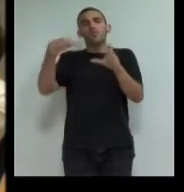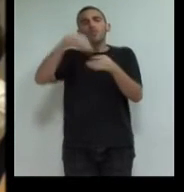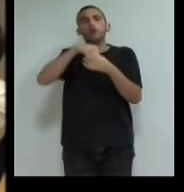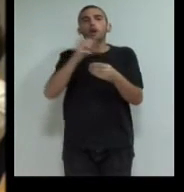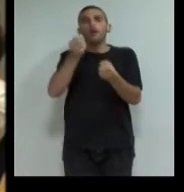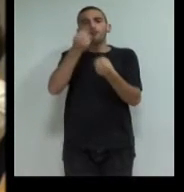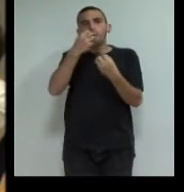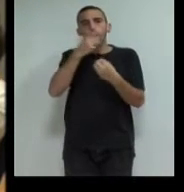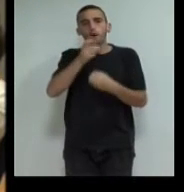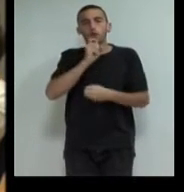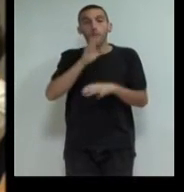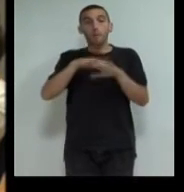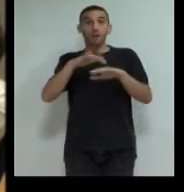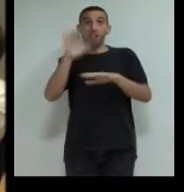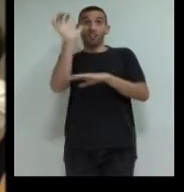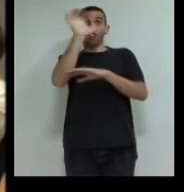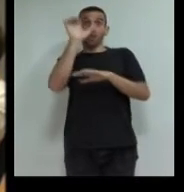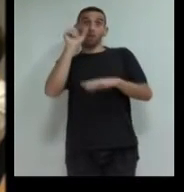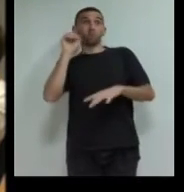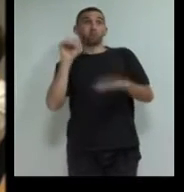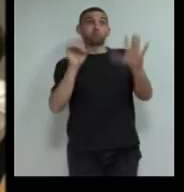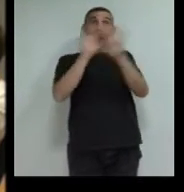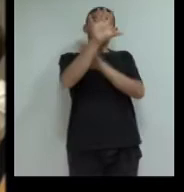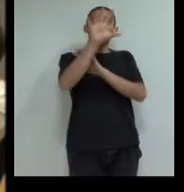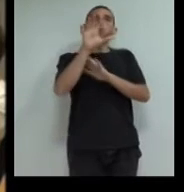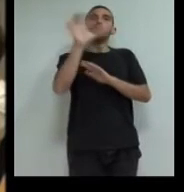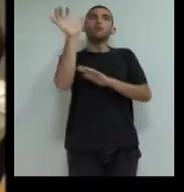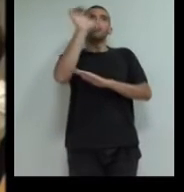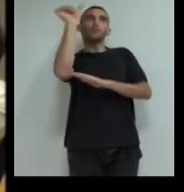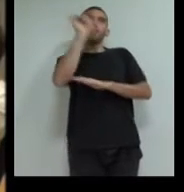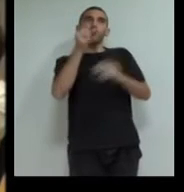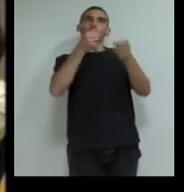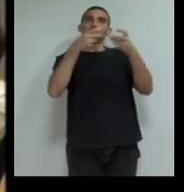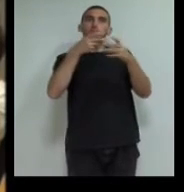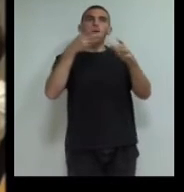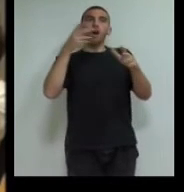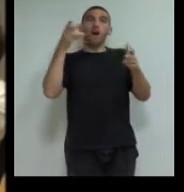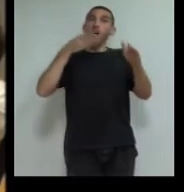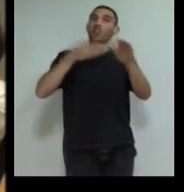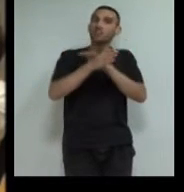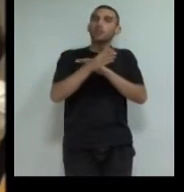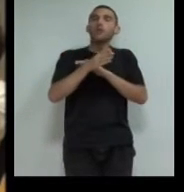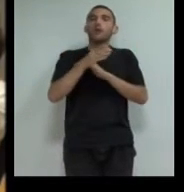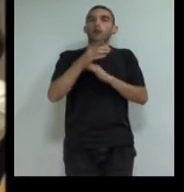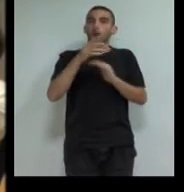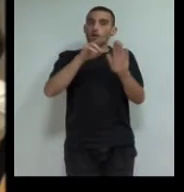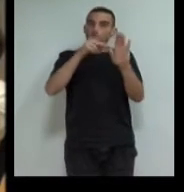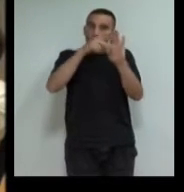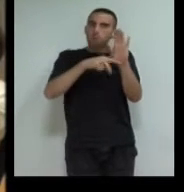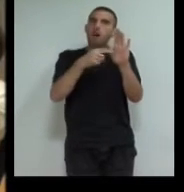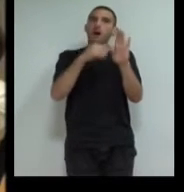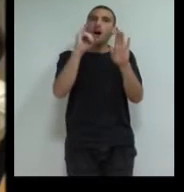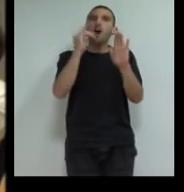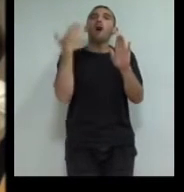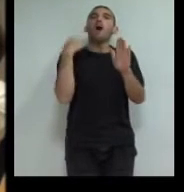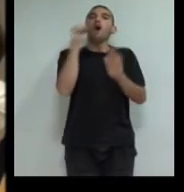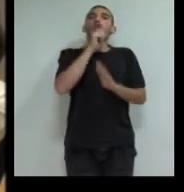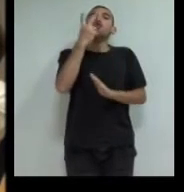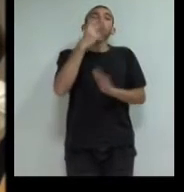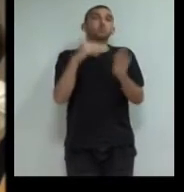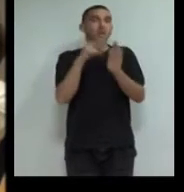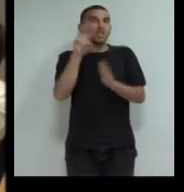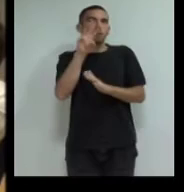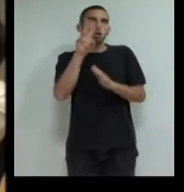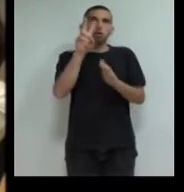para que una sesión de cine sea accesible, está ahí, pero no es del año pasado, la norma creo que es del año 2003 o 2004.